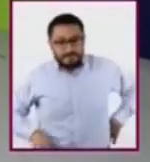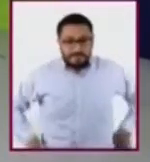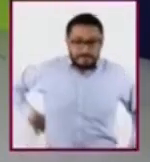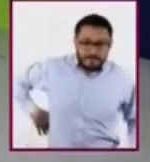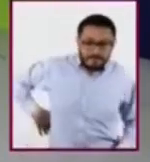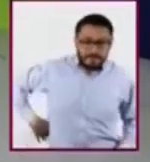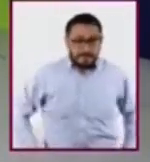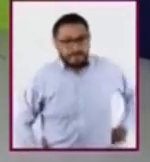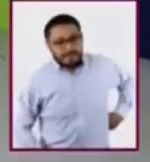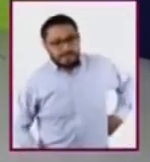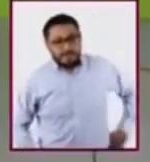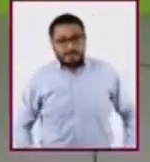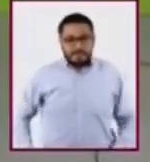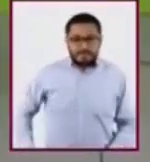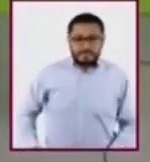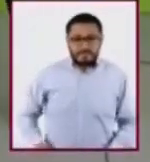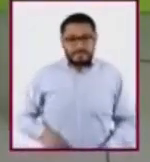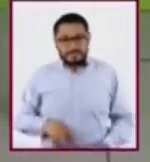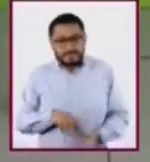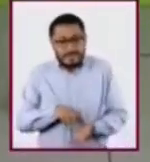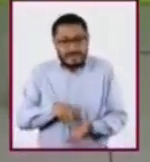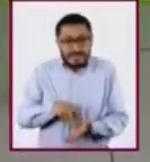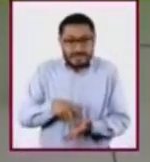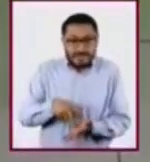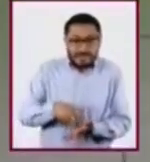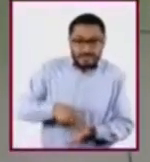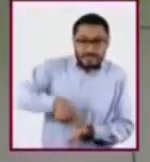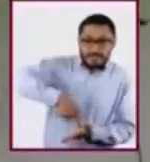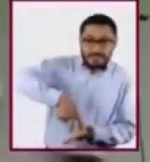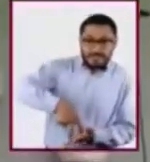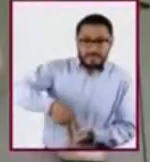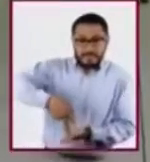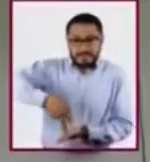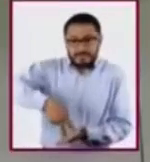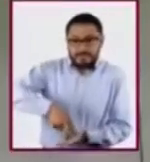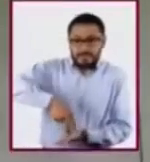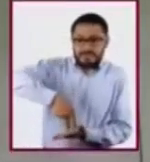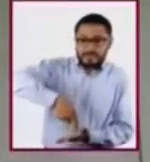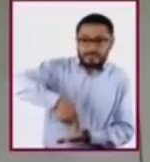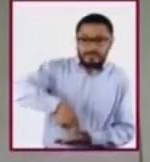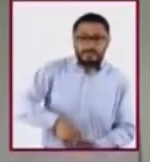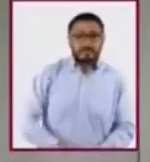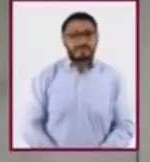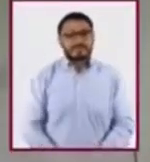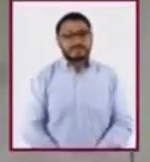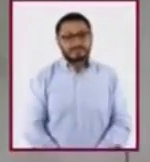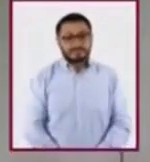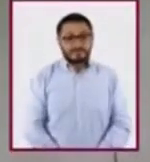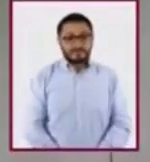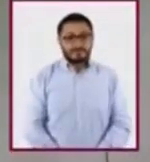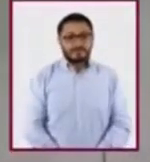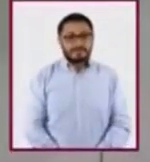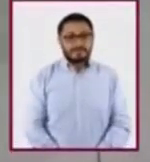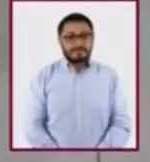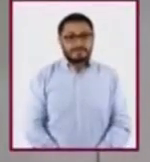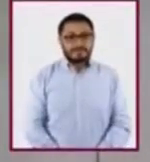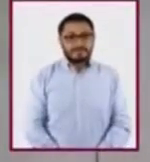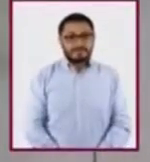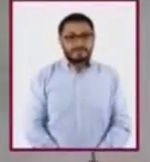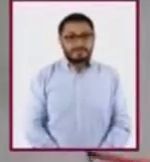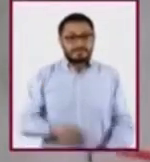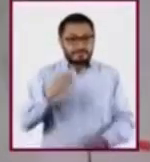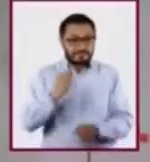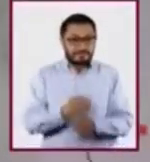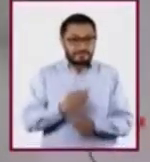lado. Muy bien, adelante. ¿Alternando las piernas? Alternando las piernas. Muy bien. Ahorita vamos